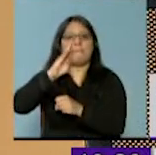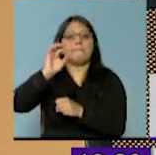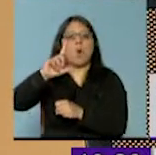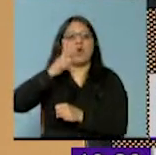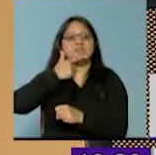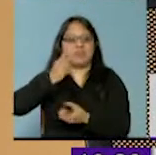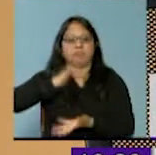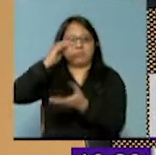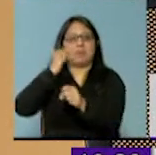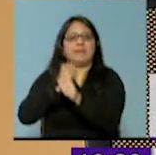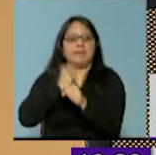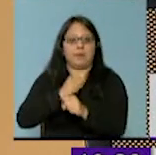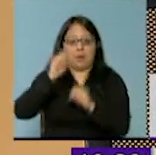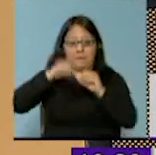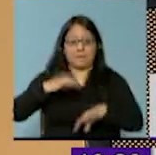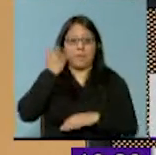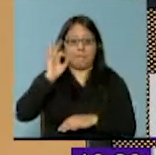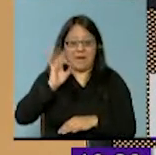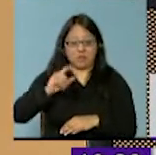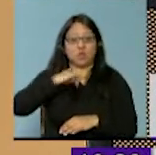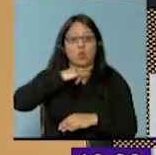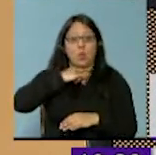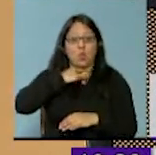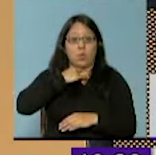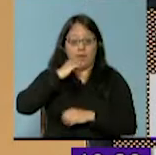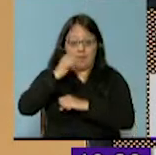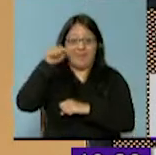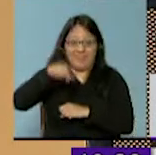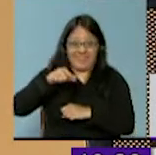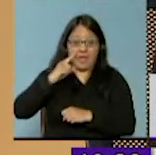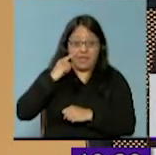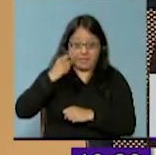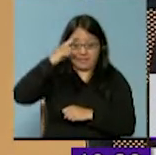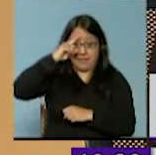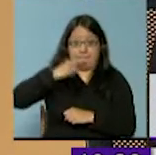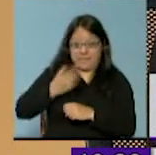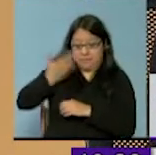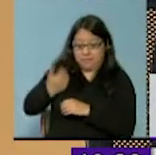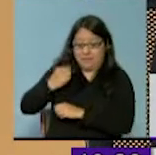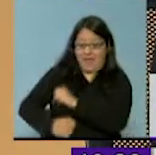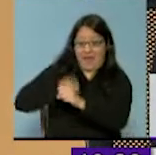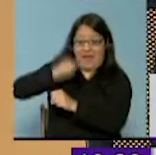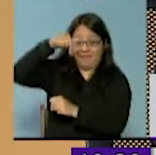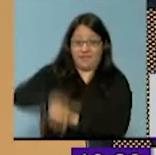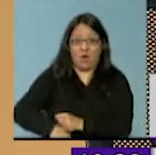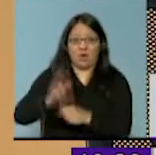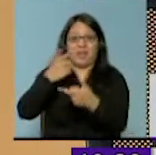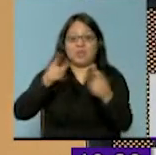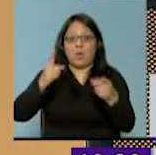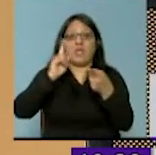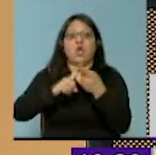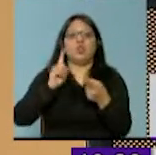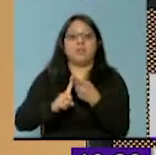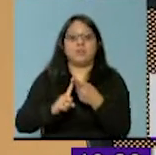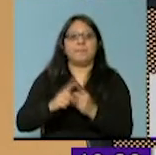bolsa de empleo en Jujuy. Y desde ese momento, hasta el momento en el que tuvimos el último contacto con la autoridad del ministerio, que nos